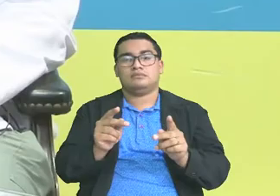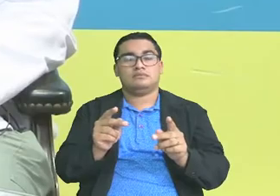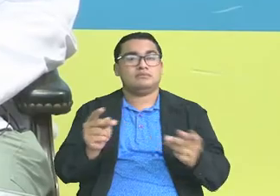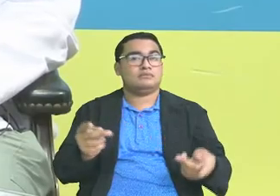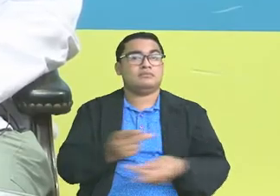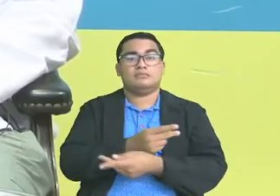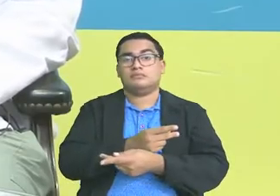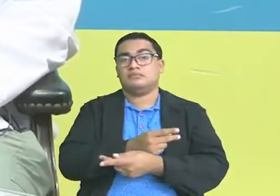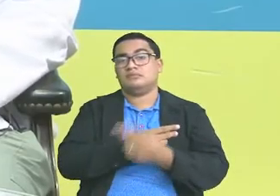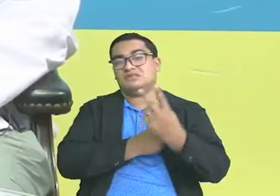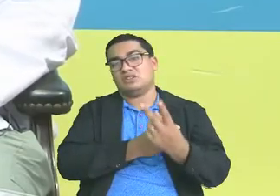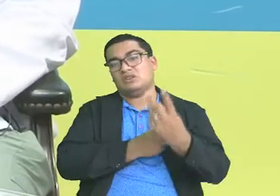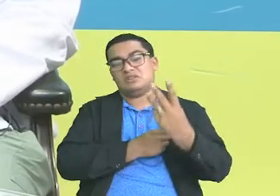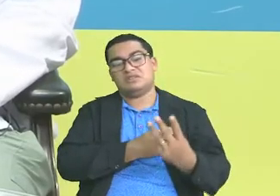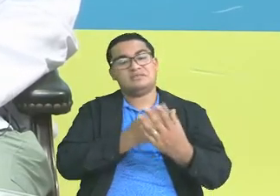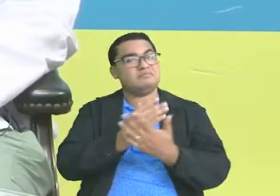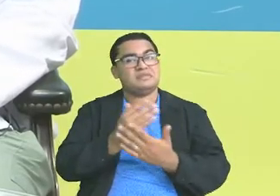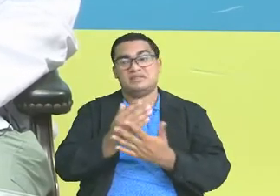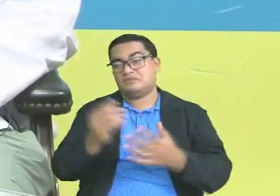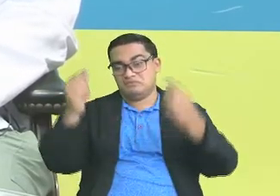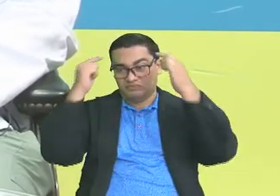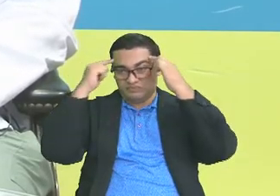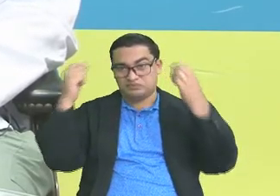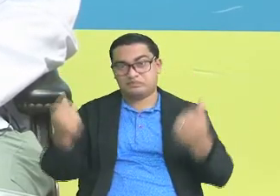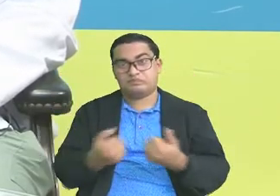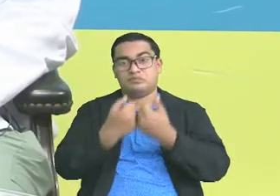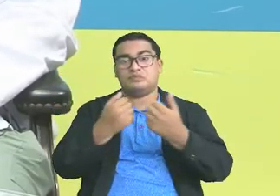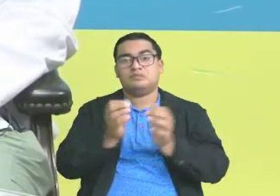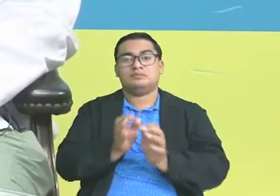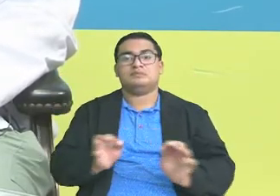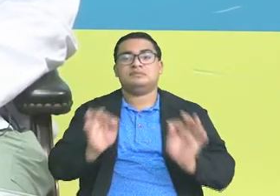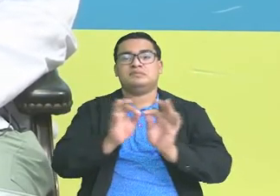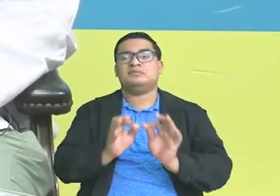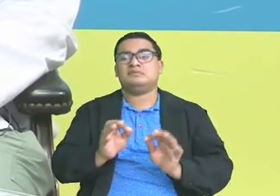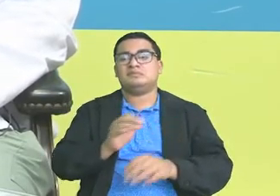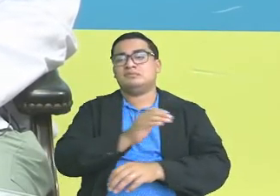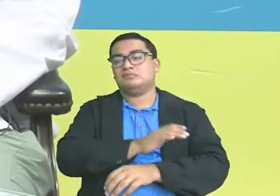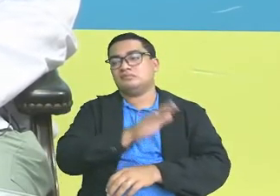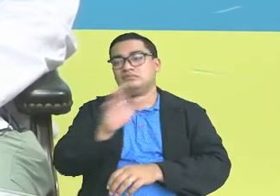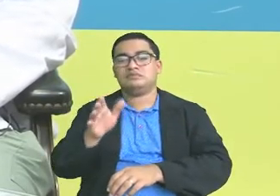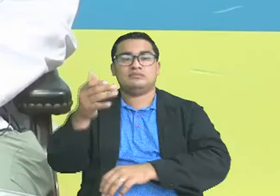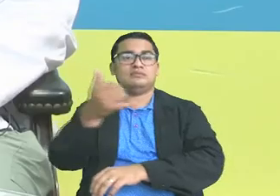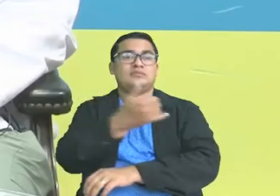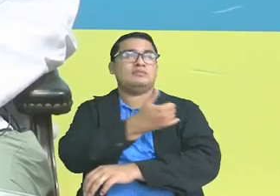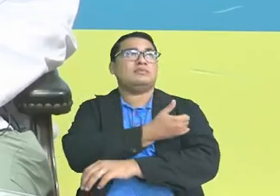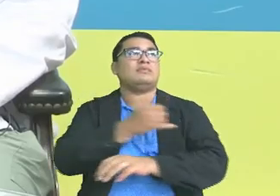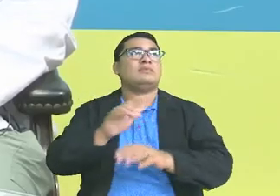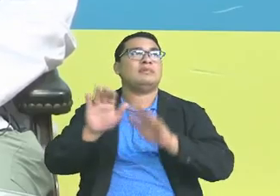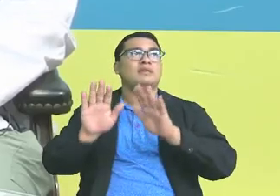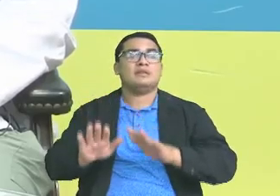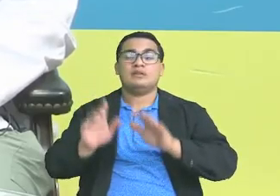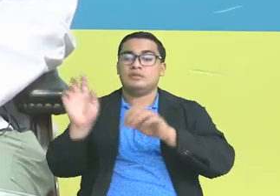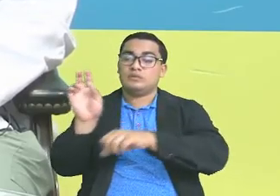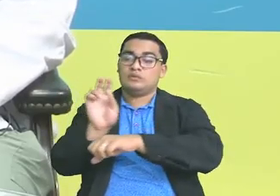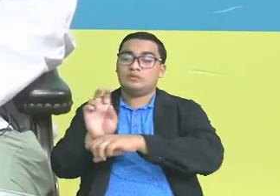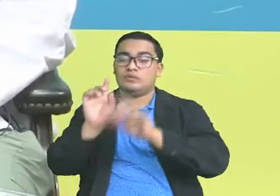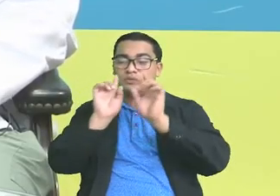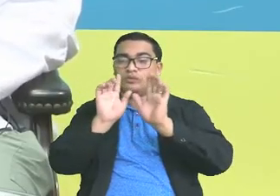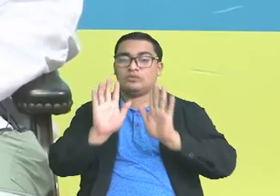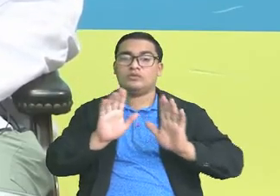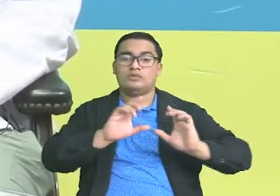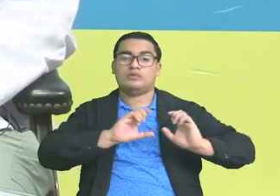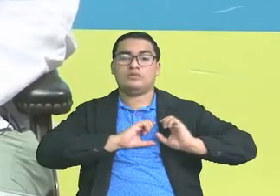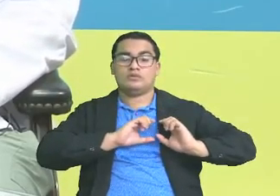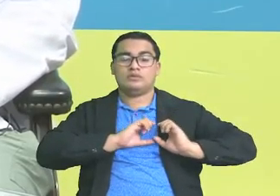2 o 3. Entonces, lo importante es hospitalizar al paciente para estudiarlo. estudiarle su corazón, estudiarle sus arterias del